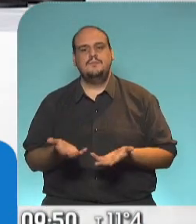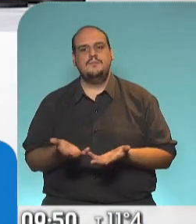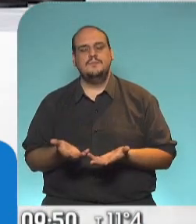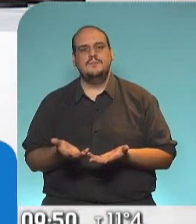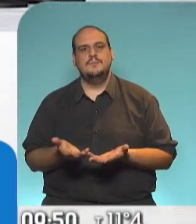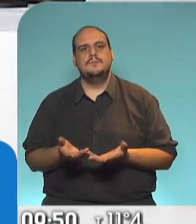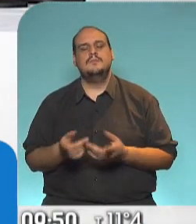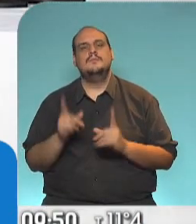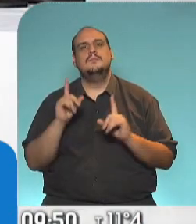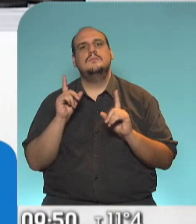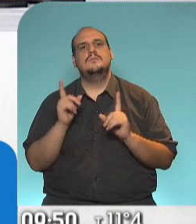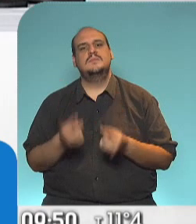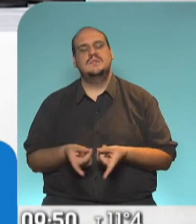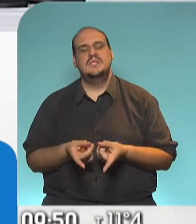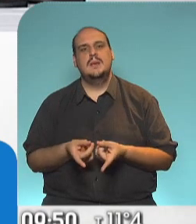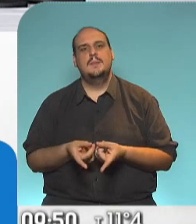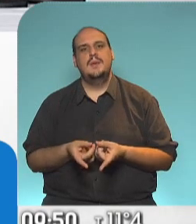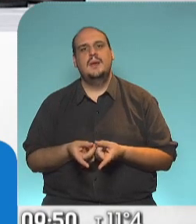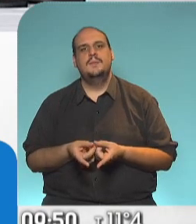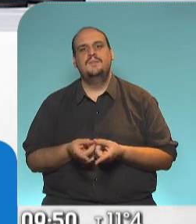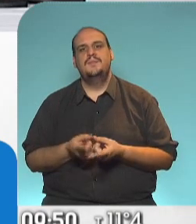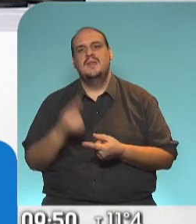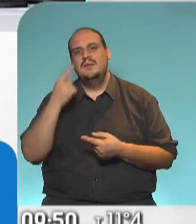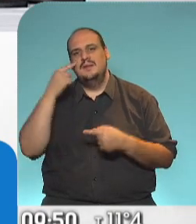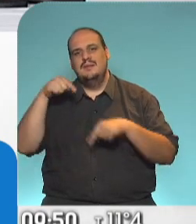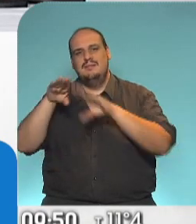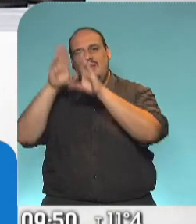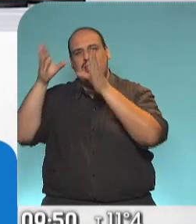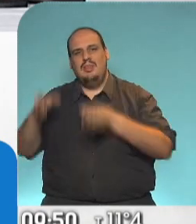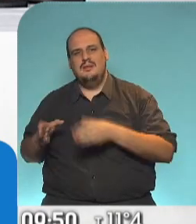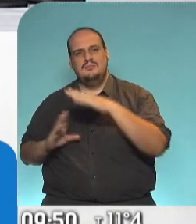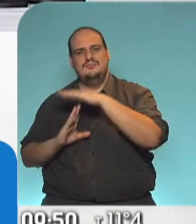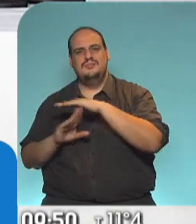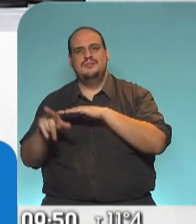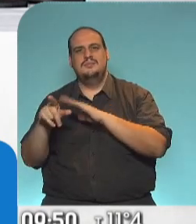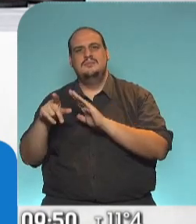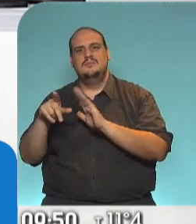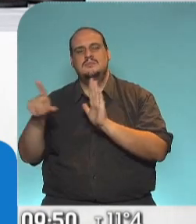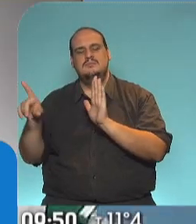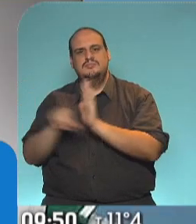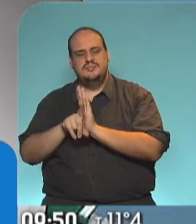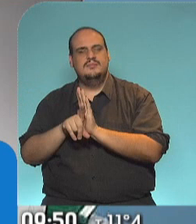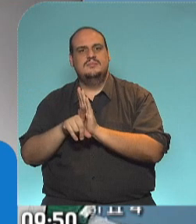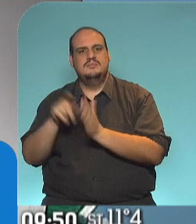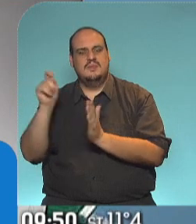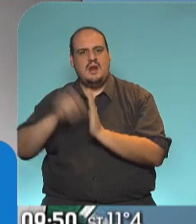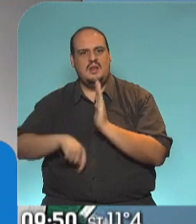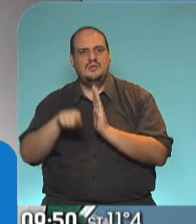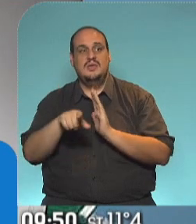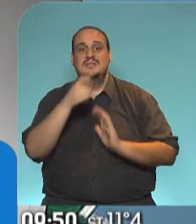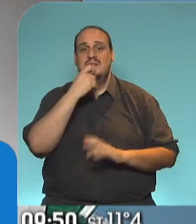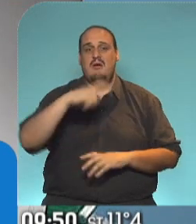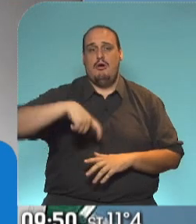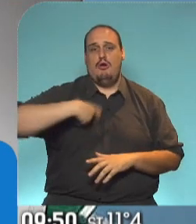menciona también que la superintendencia sacó una resolución para que quienes retiren la medicación por su obra